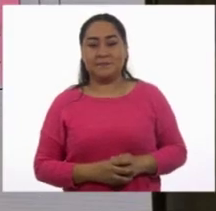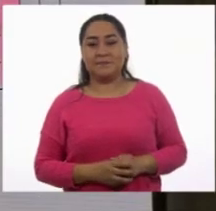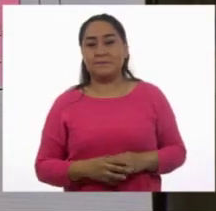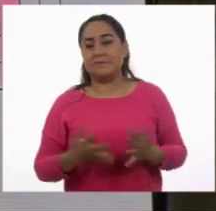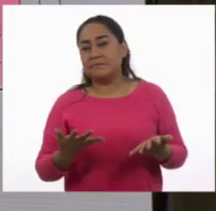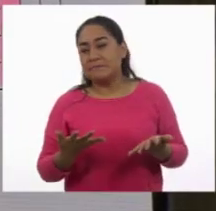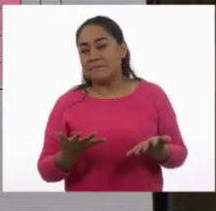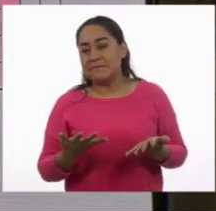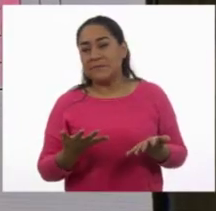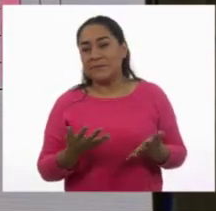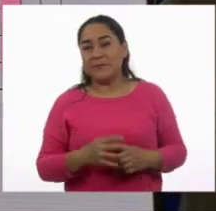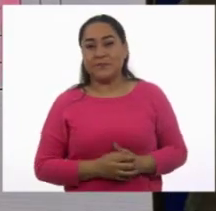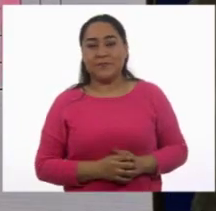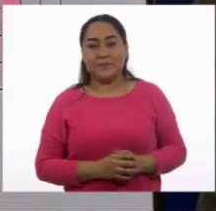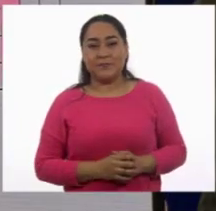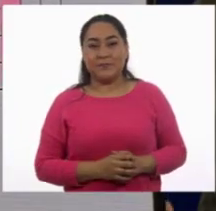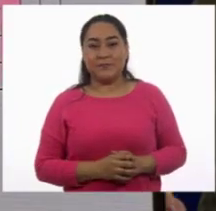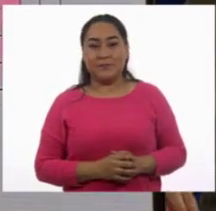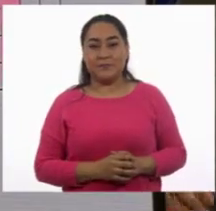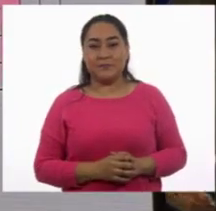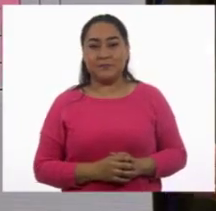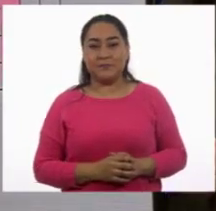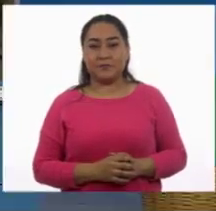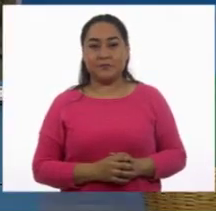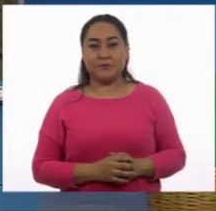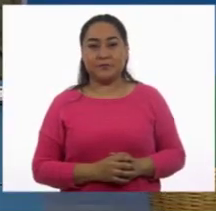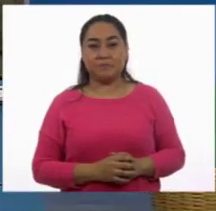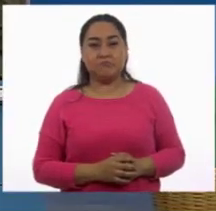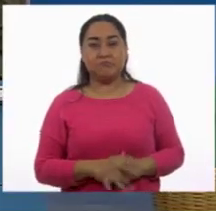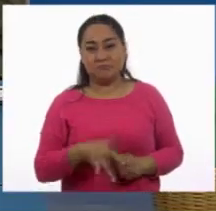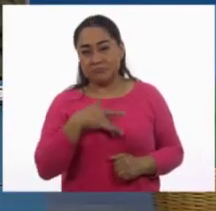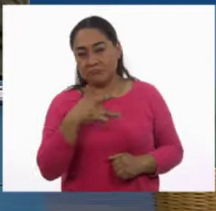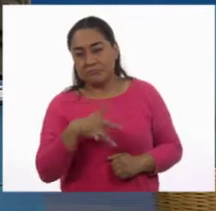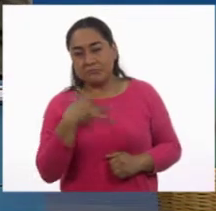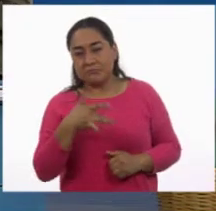Este aquí. Y este